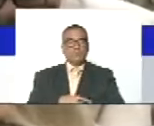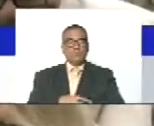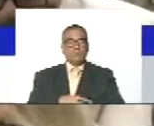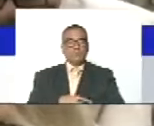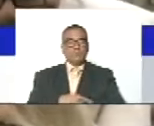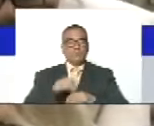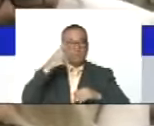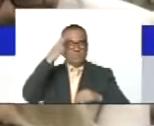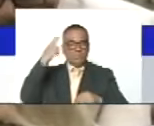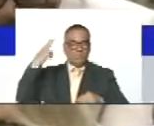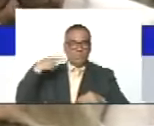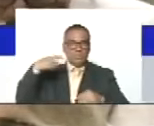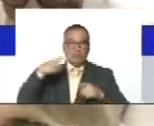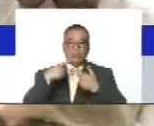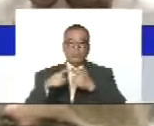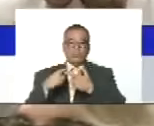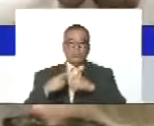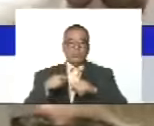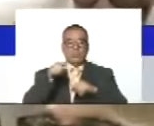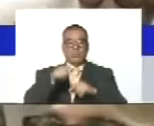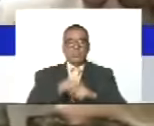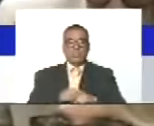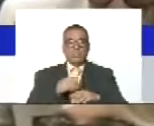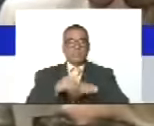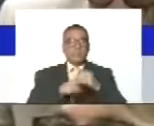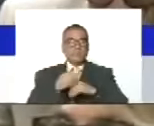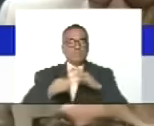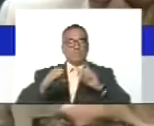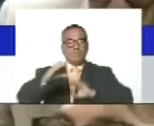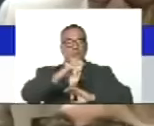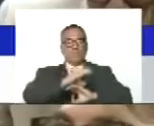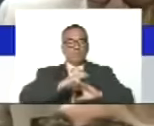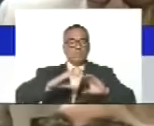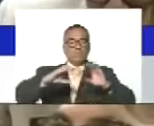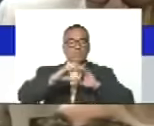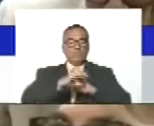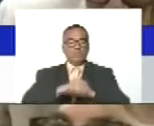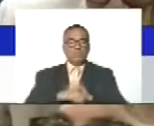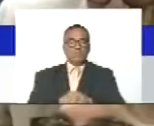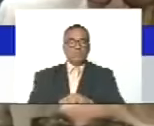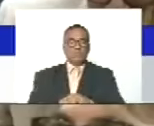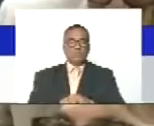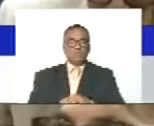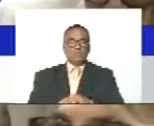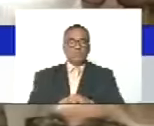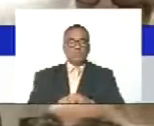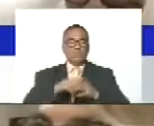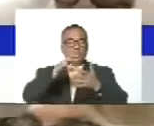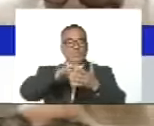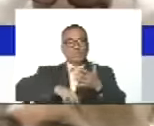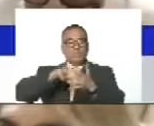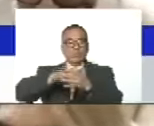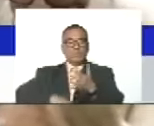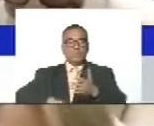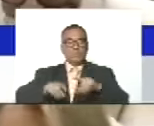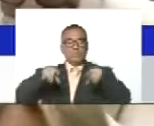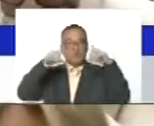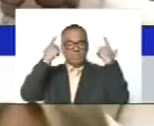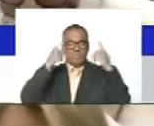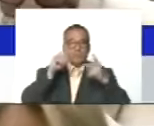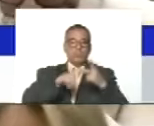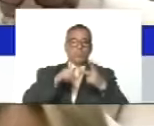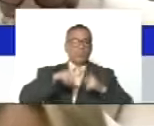digamos, honrar cualquier forma cultural de las tierras guaireñas o